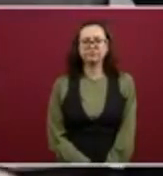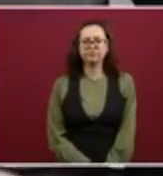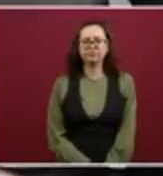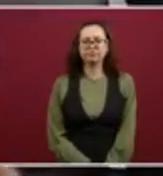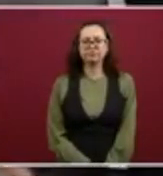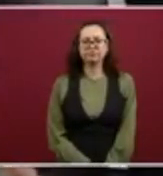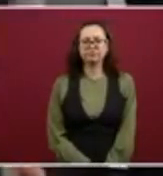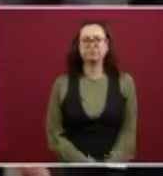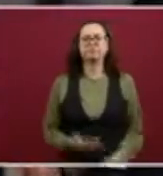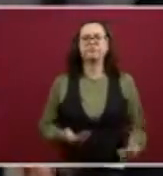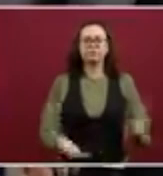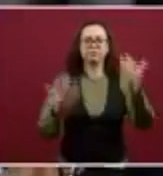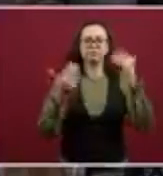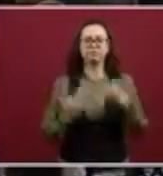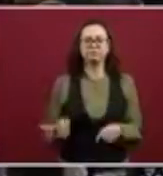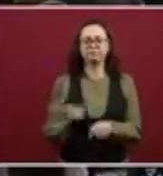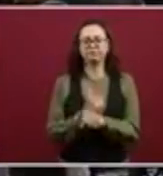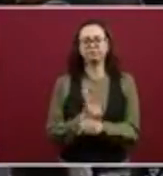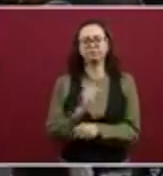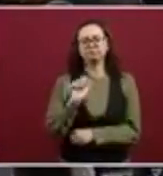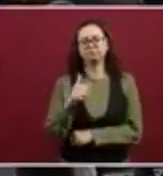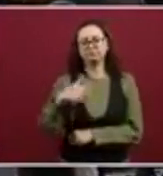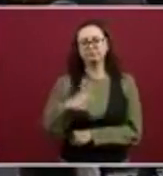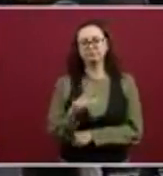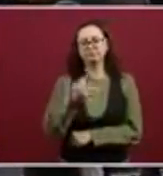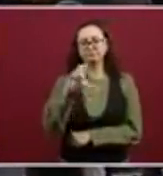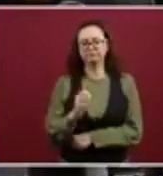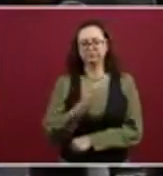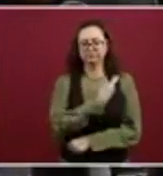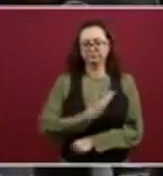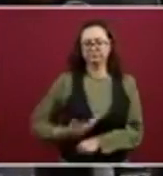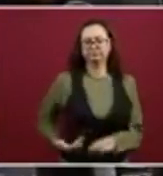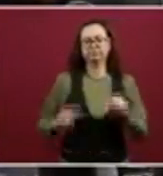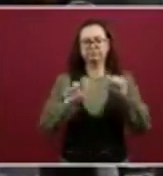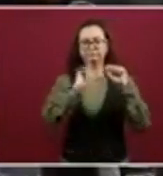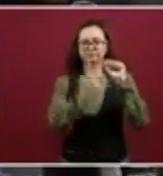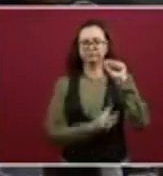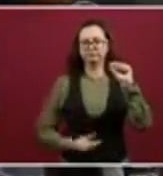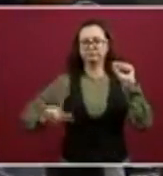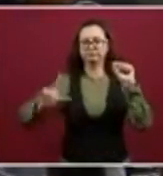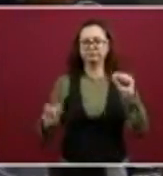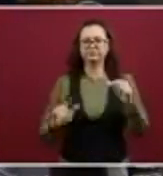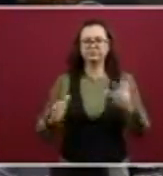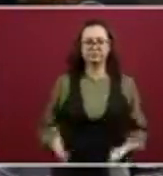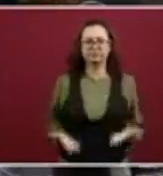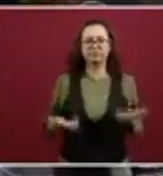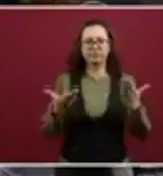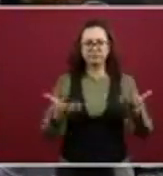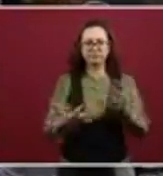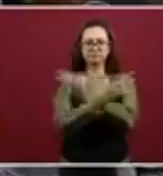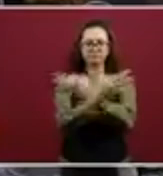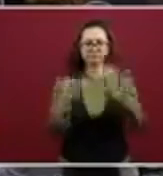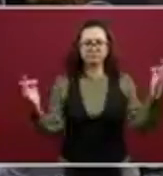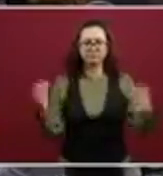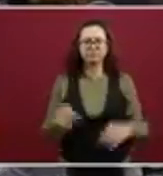Ahora, el licenciado Andrés Manuel López Obrador, presidente de los Estados Unidos Mexicanos, dirigirá un mensaje.